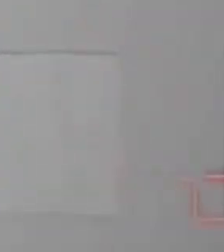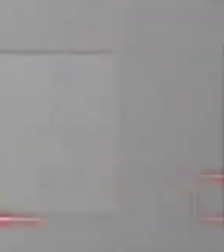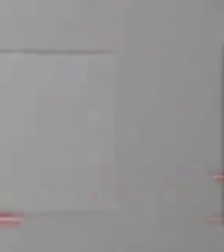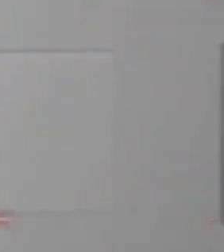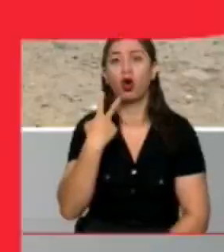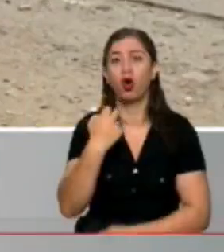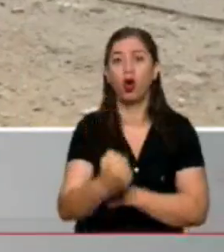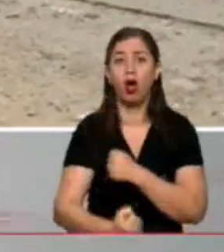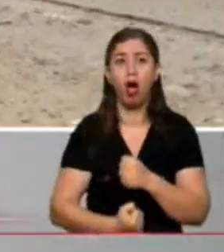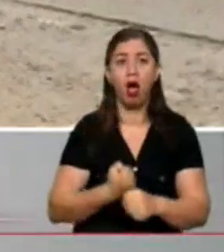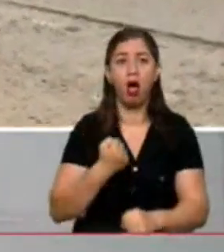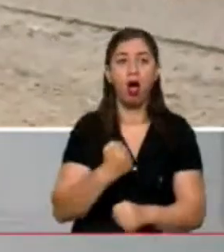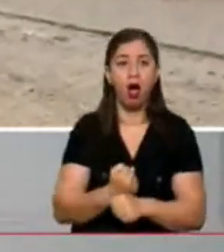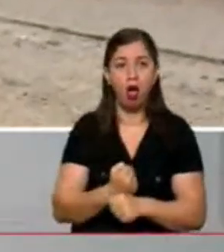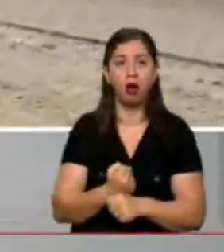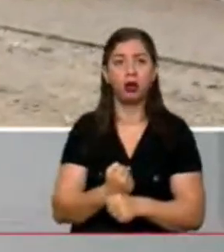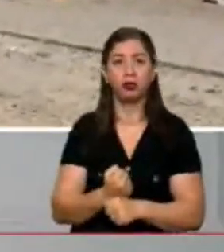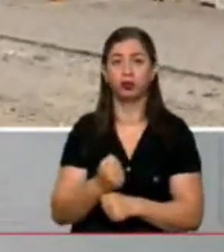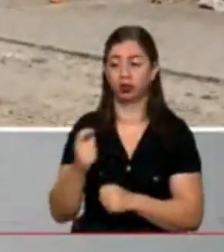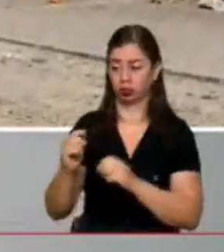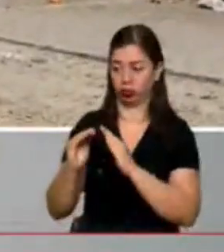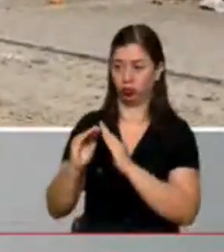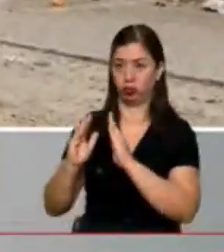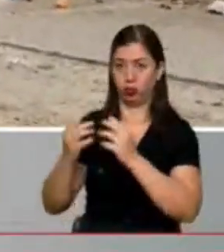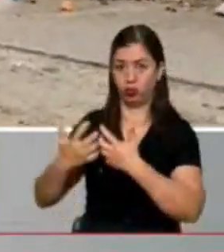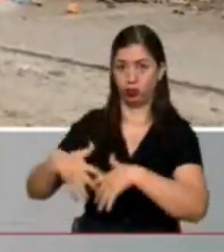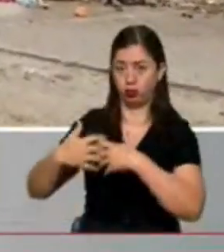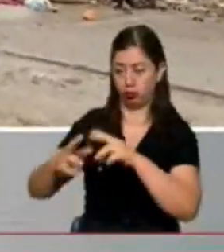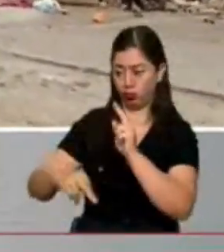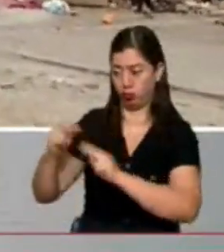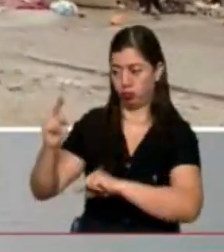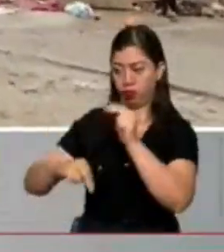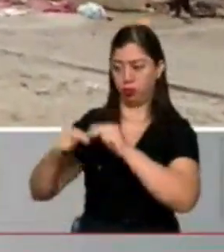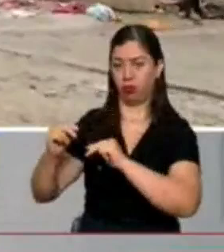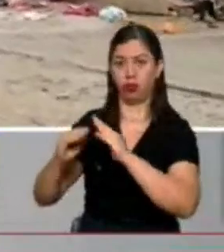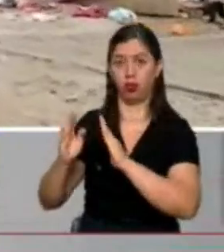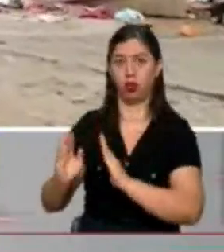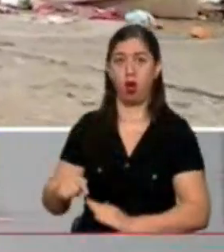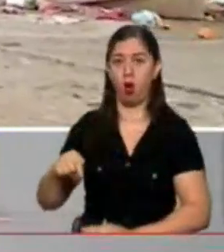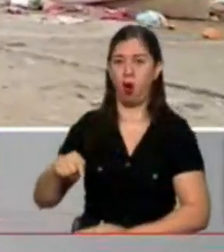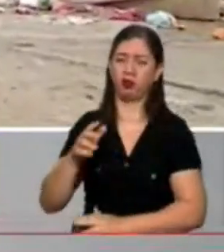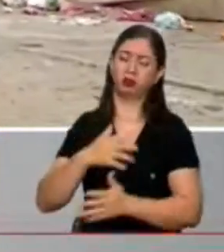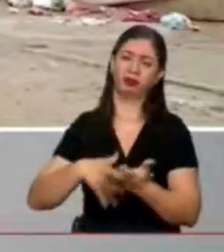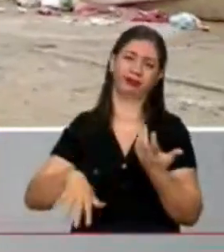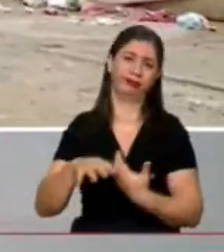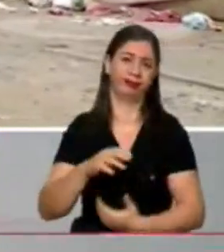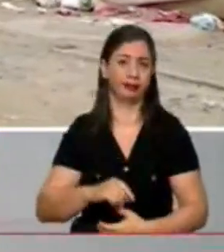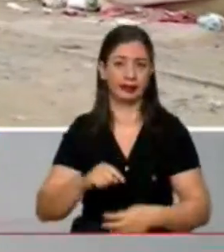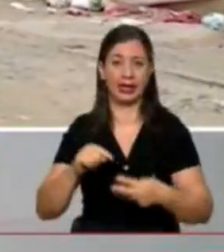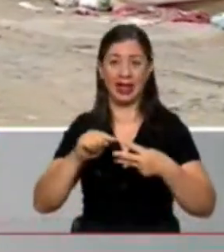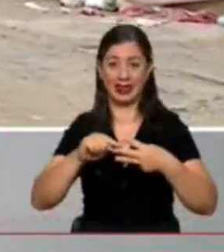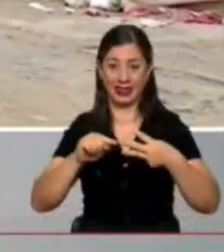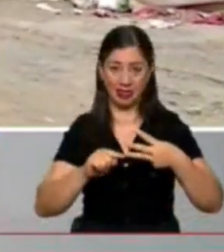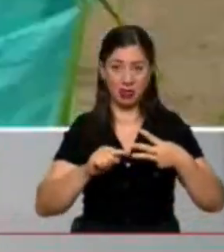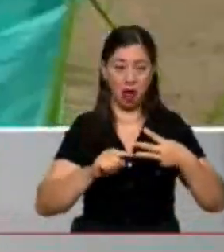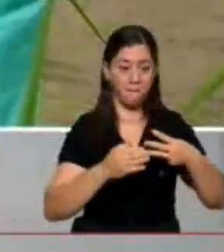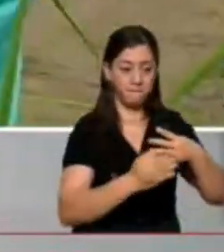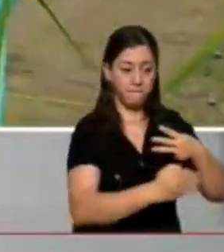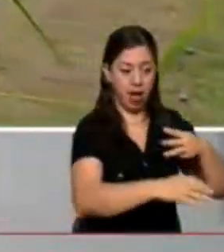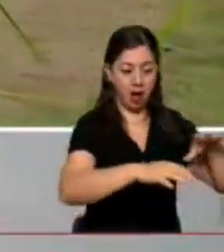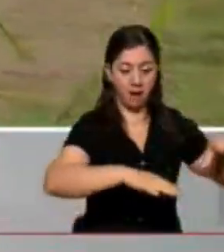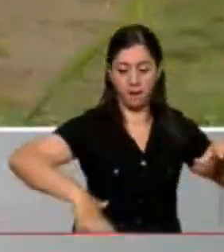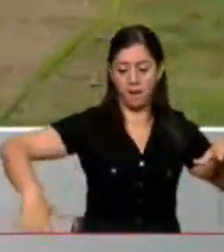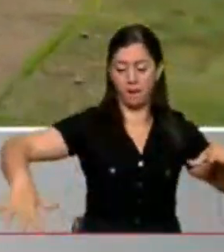pusieron en marcha o en manos de una constructora los sueños que hoy ven truncados. De las 3 etapas en las que se